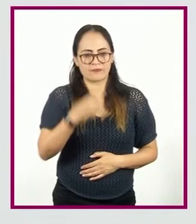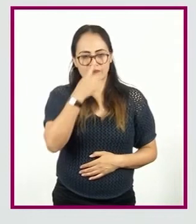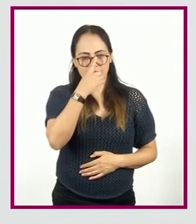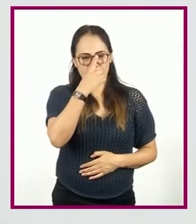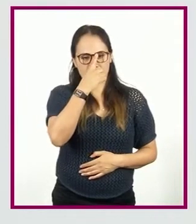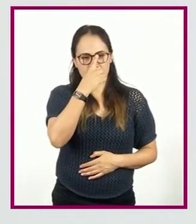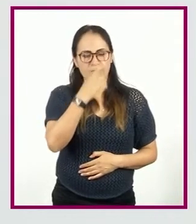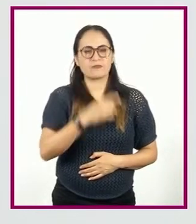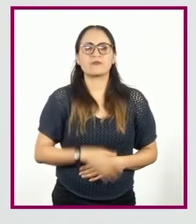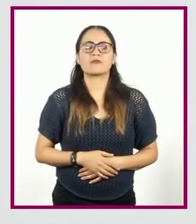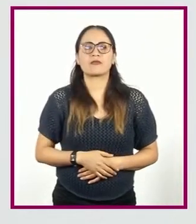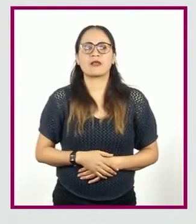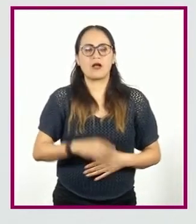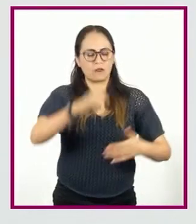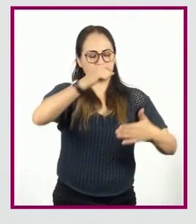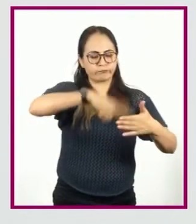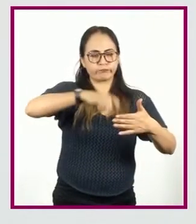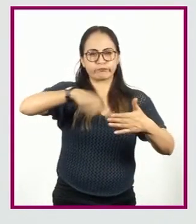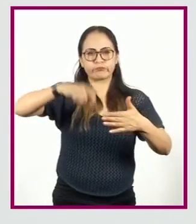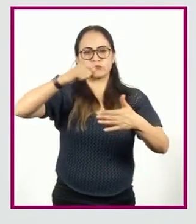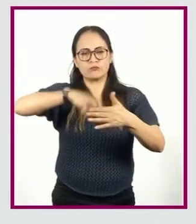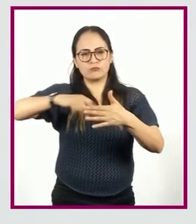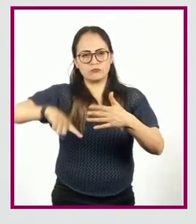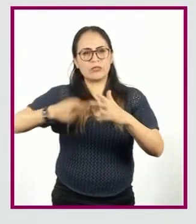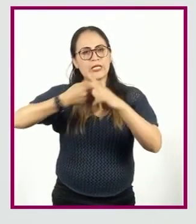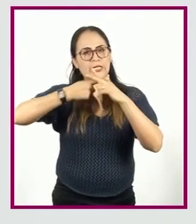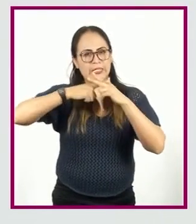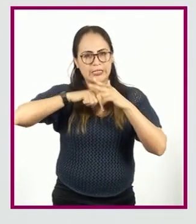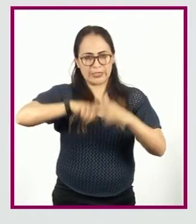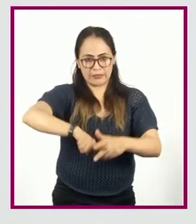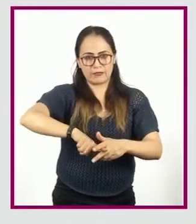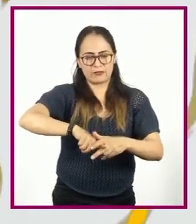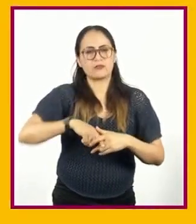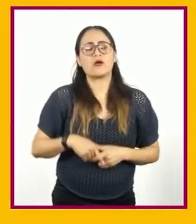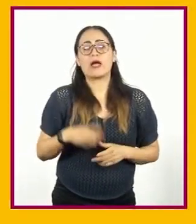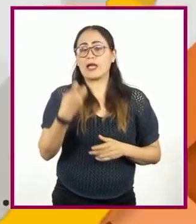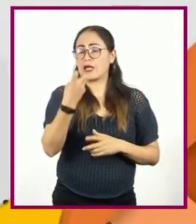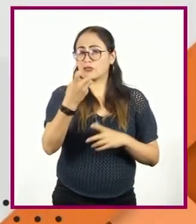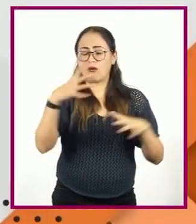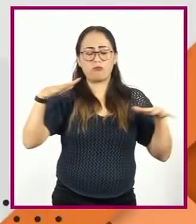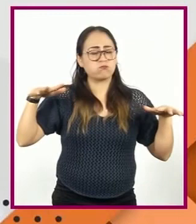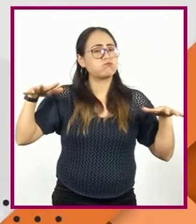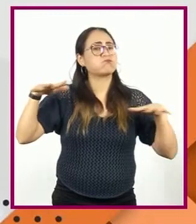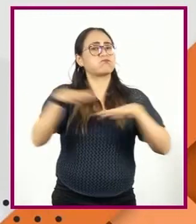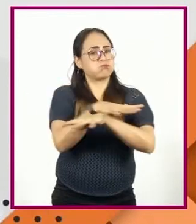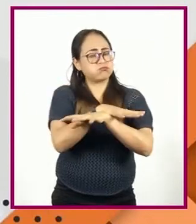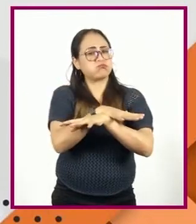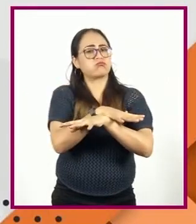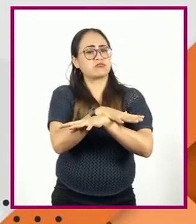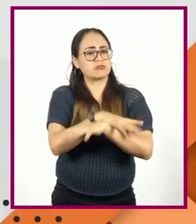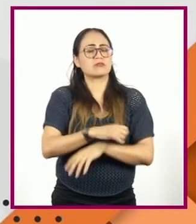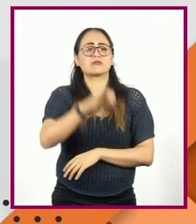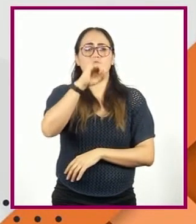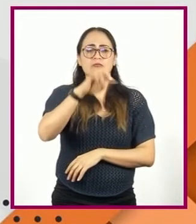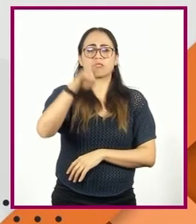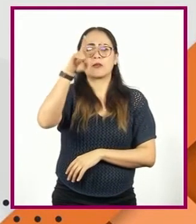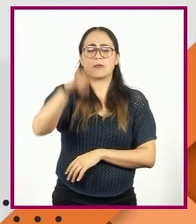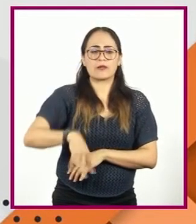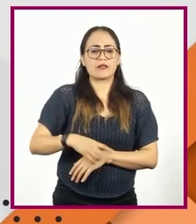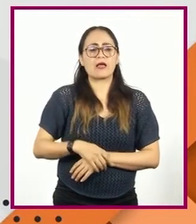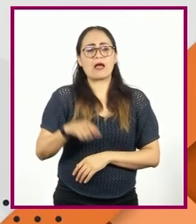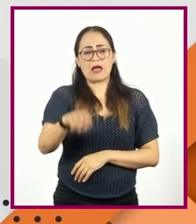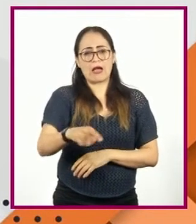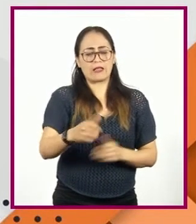El surgimiento de la agricultura significó una verdadera revolución. Los primeros asentamientos